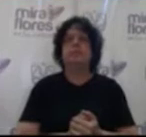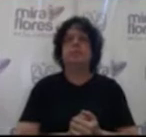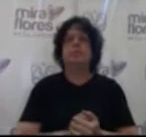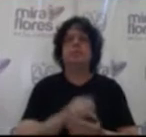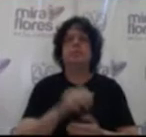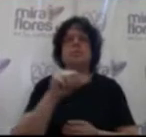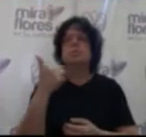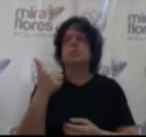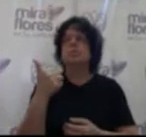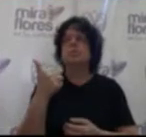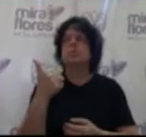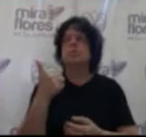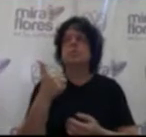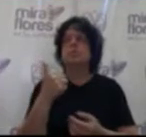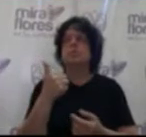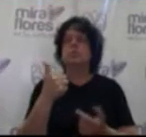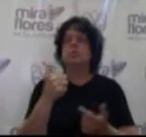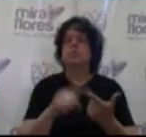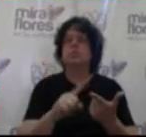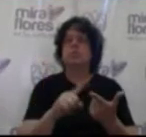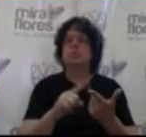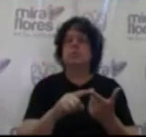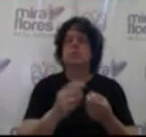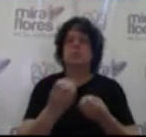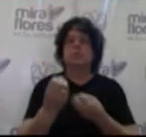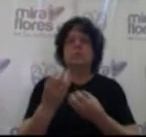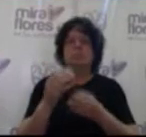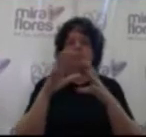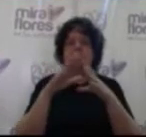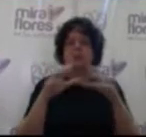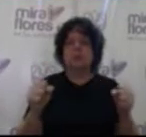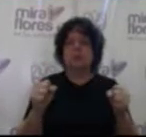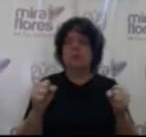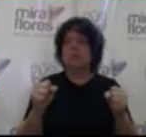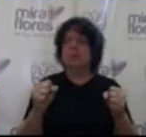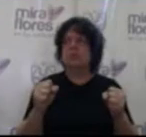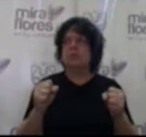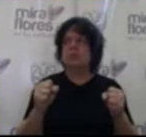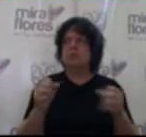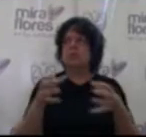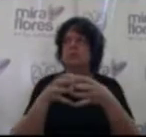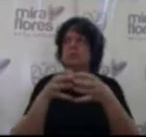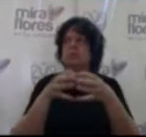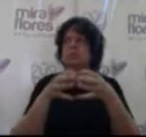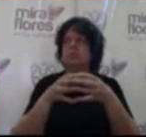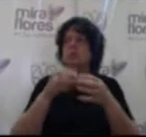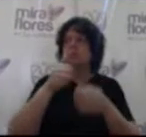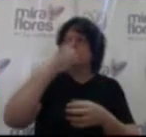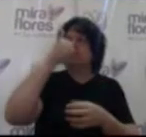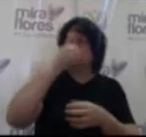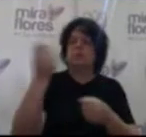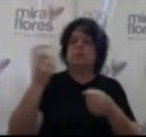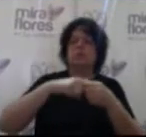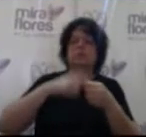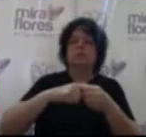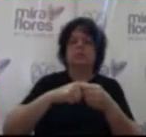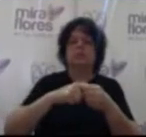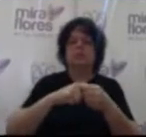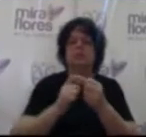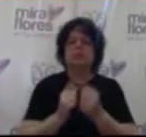Y el otro documento, señor alcalde, es un informe recibido por la Secretaría General de la Gerencia de Participación Vecinal, mediante el